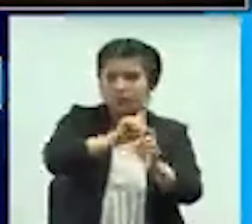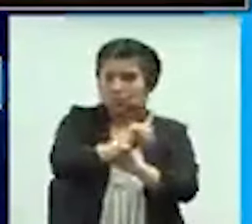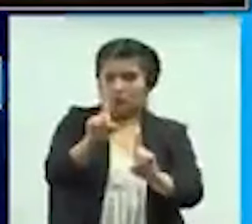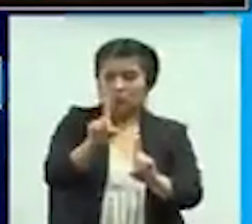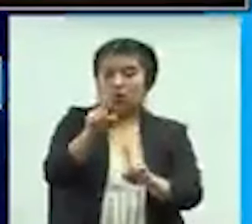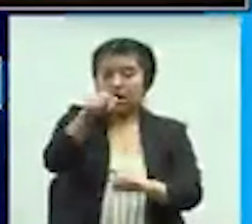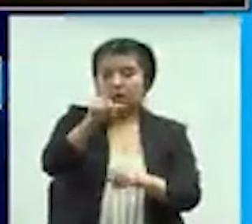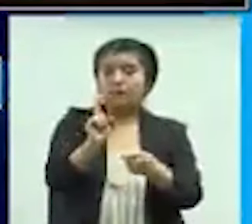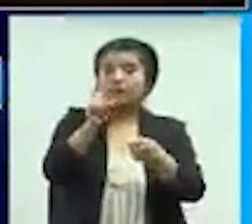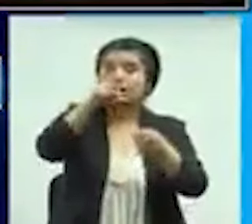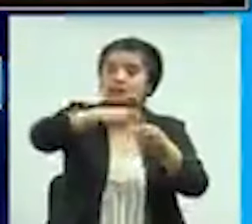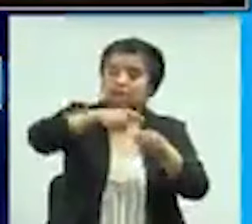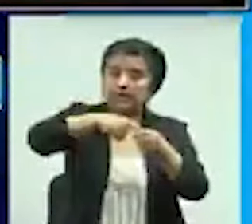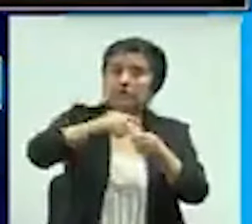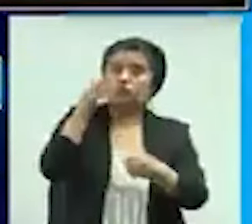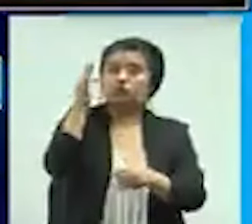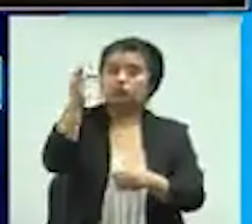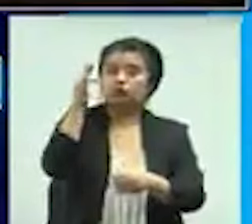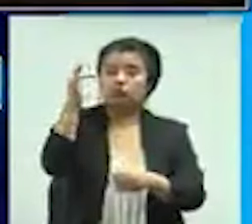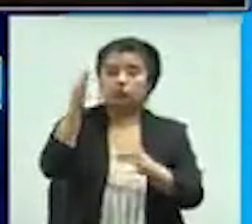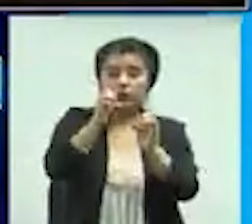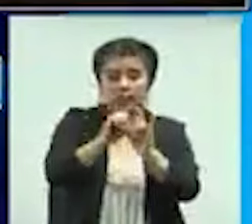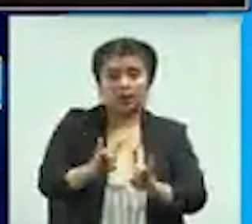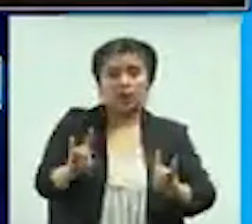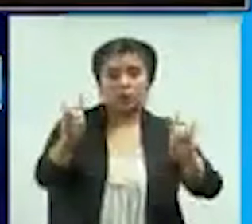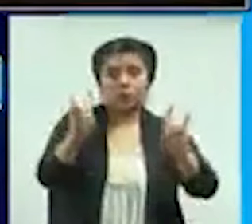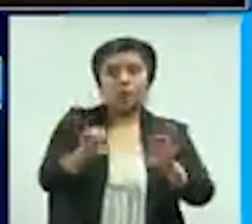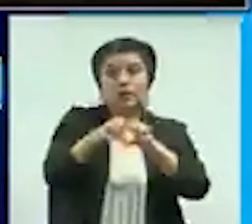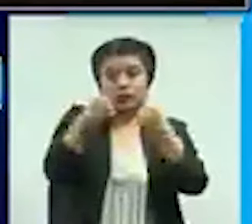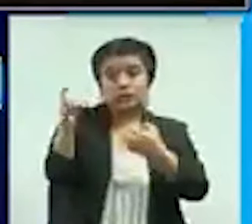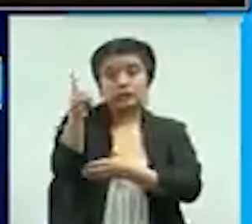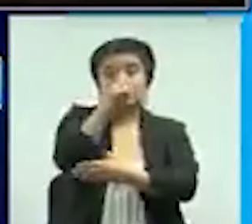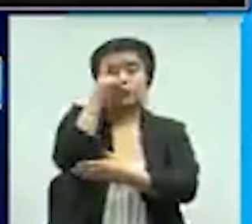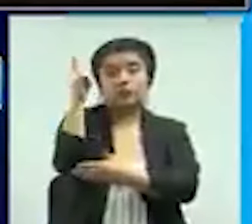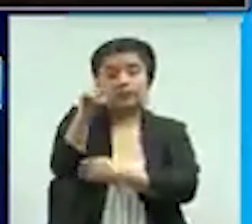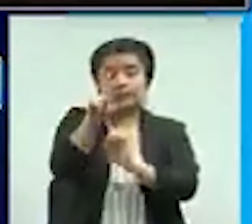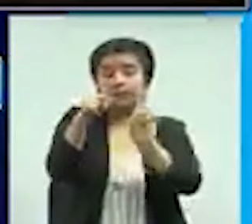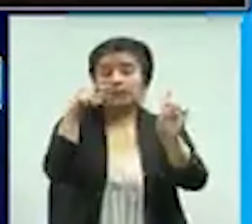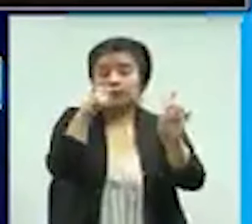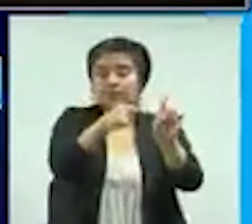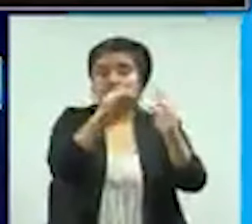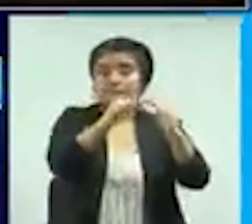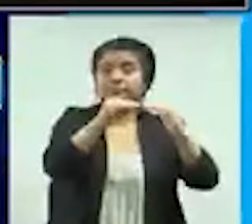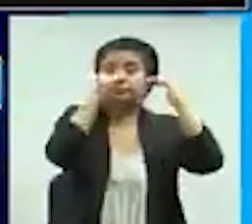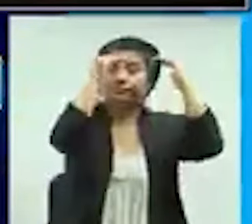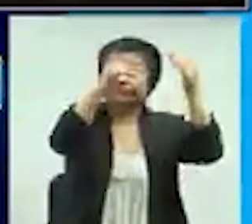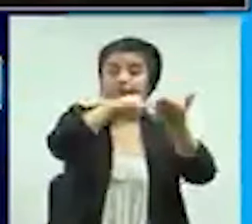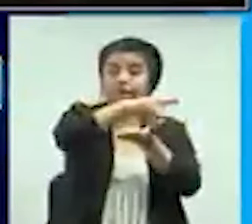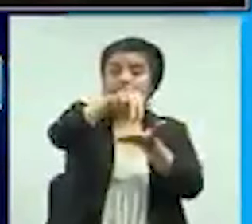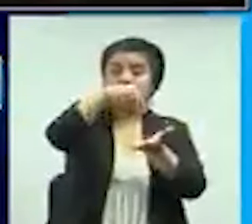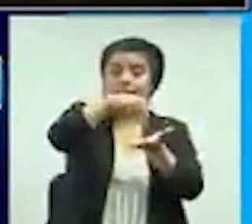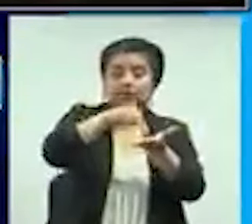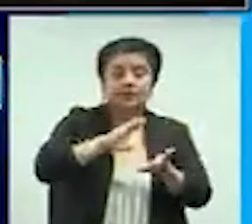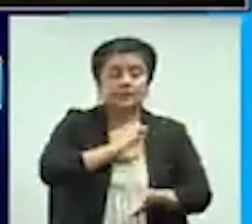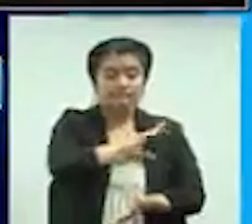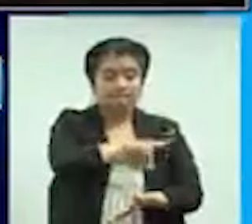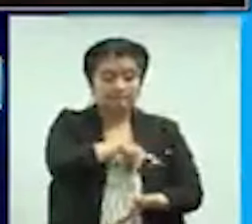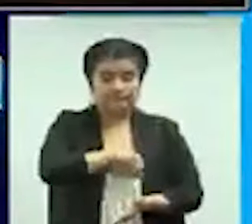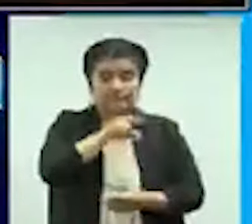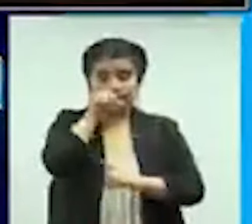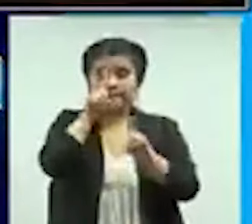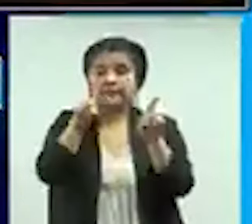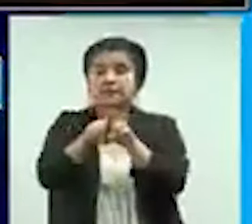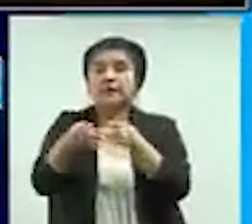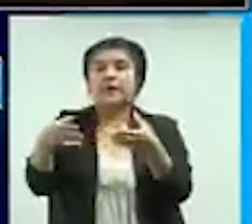los foros de esta organización. Es importante distinguir entre la Autoridad Nacional Palestina y el grupo